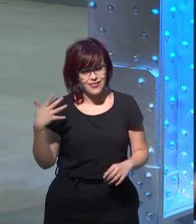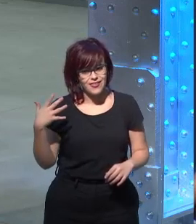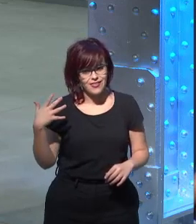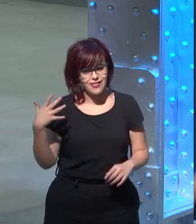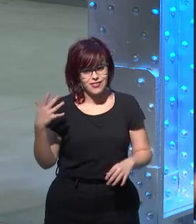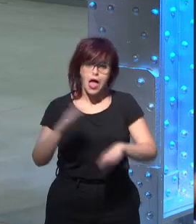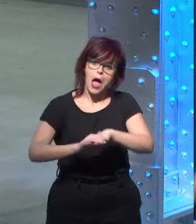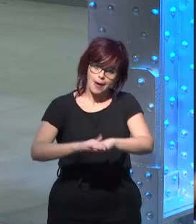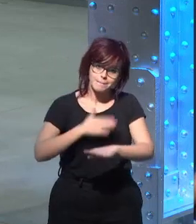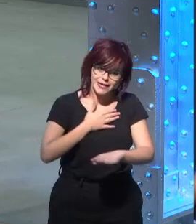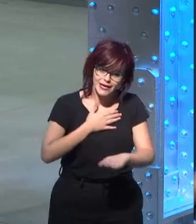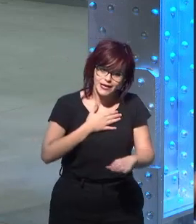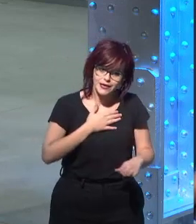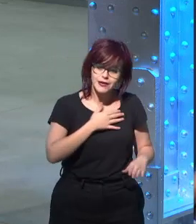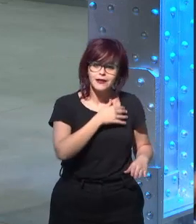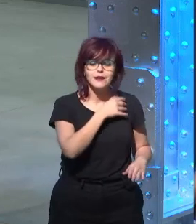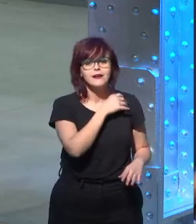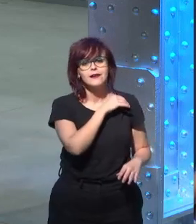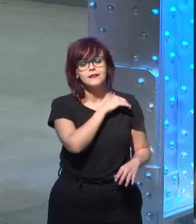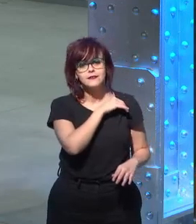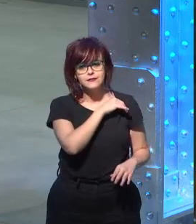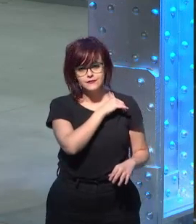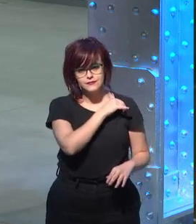y amiga mía, aquí aparece,